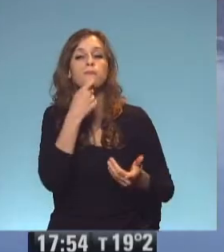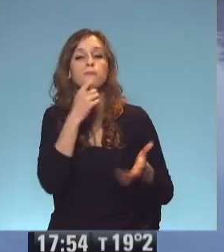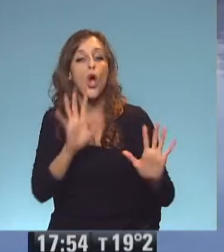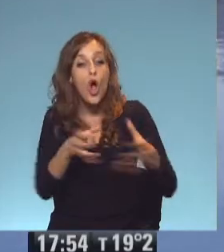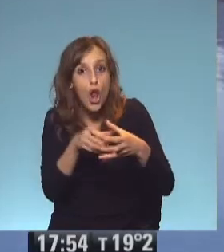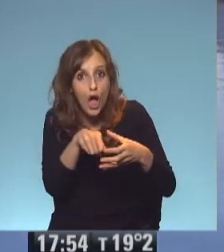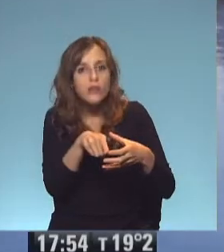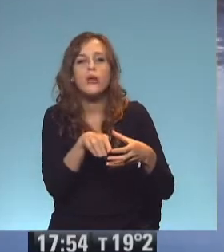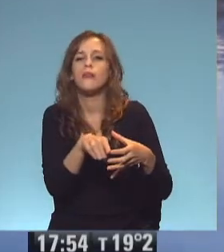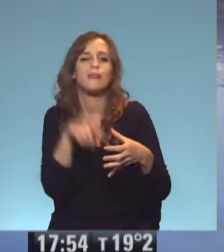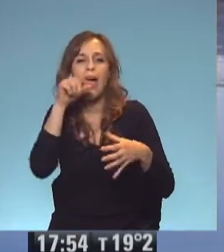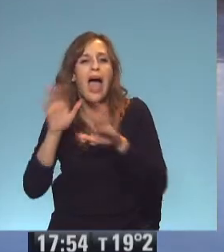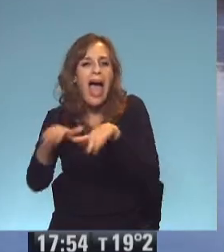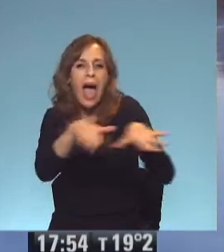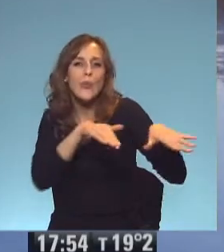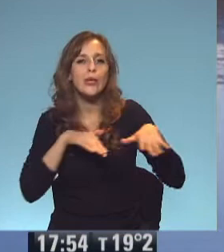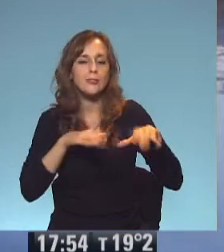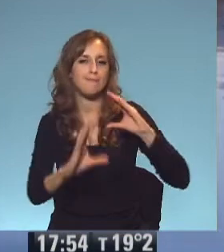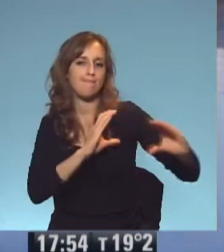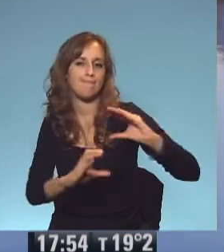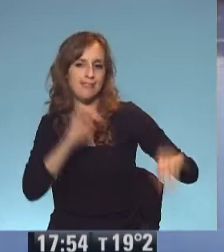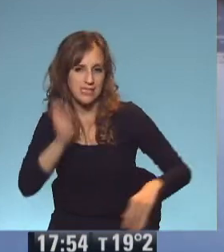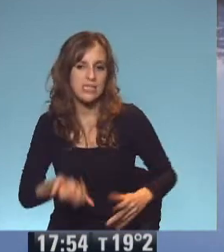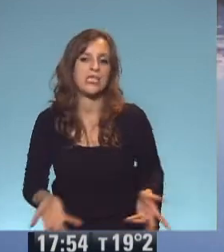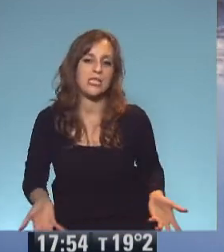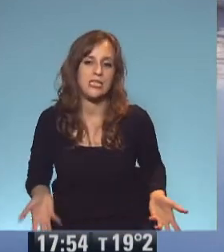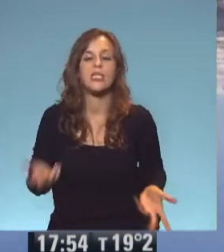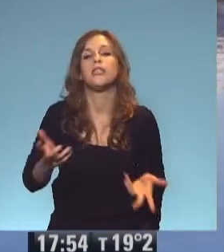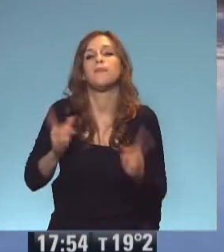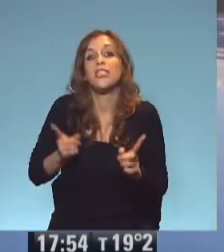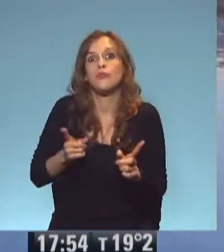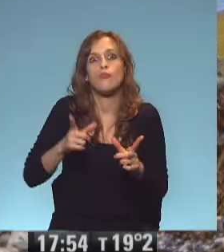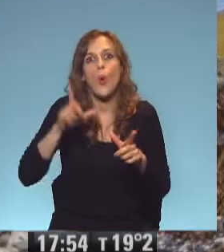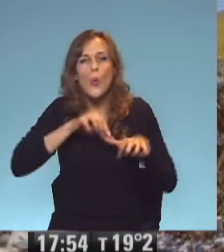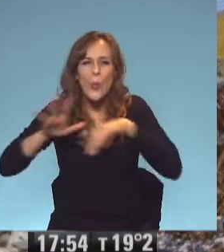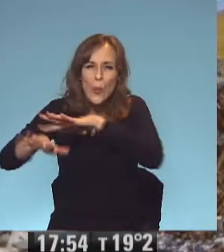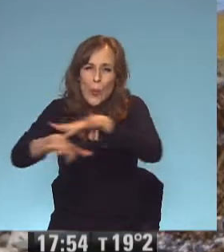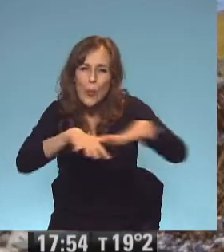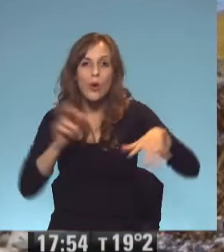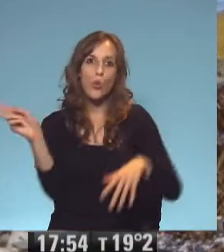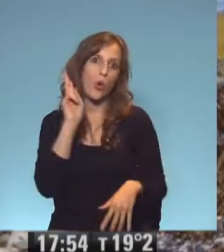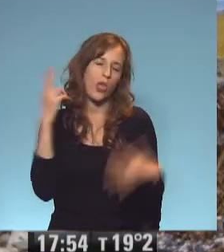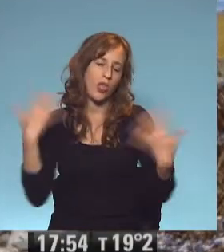siempre se están comunicando. Las aves son muy ruidosas en las colonias. Están hablando. Claro, exacto.